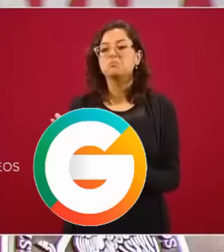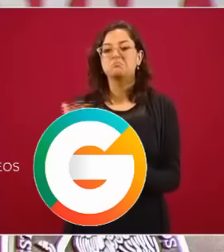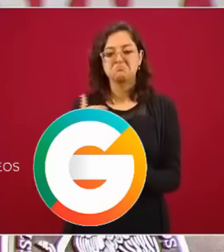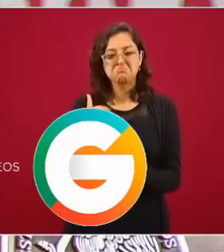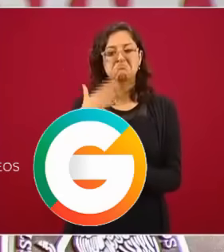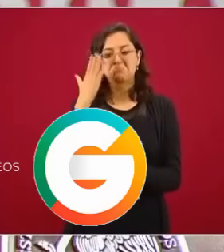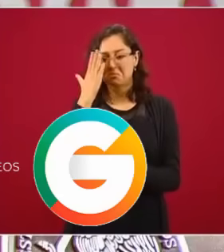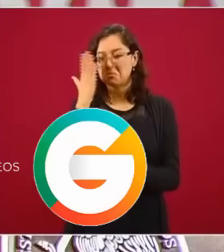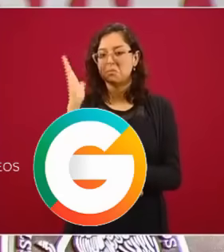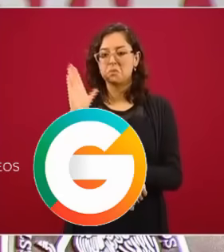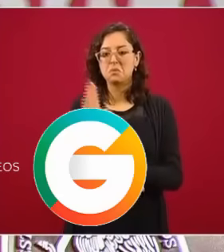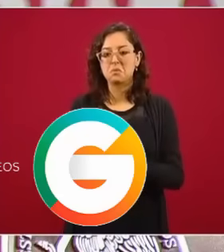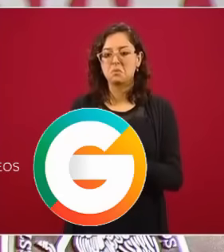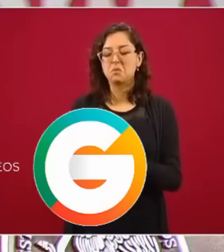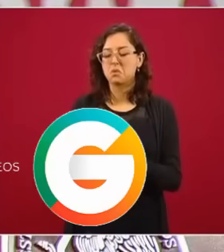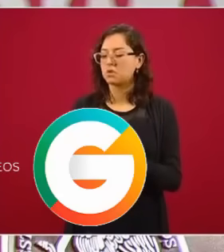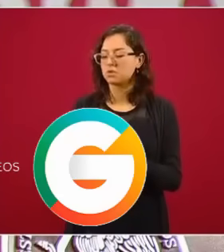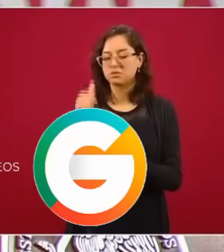olvida